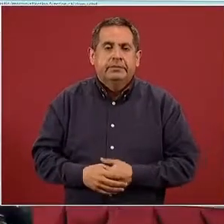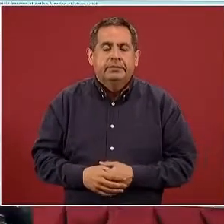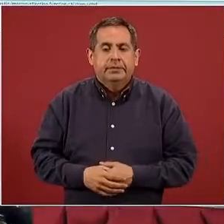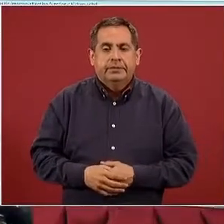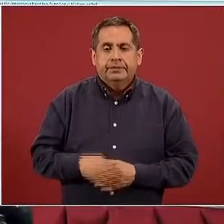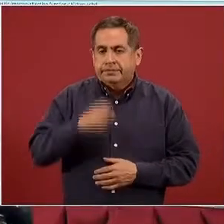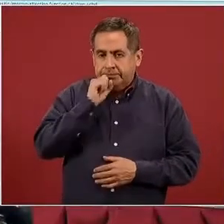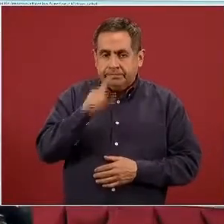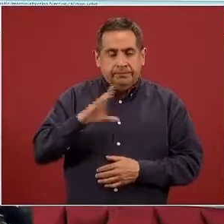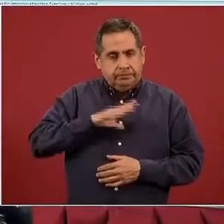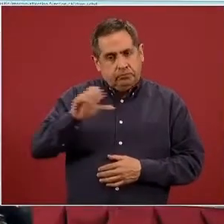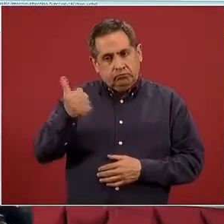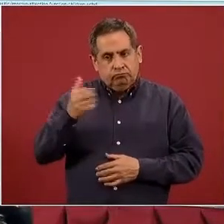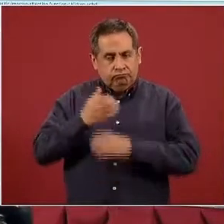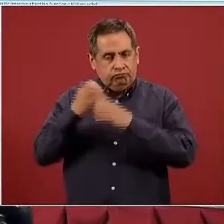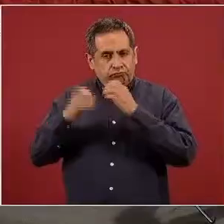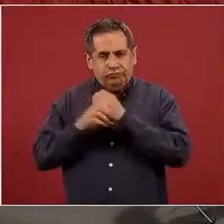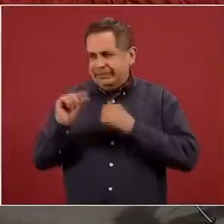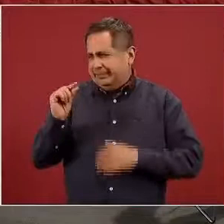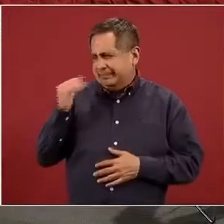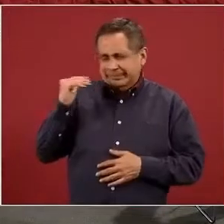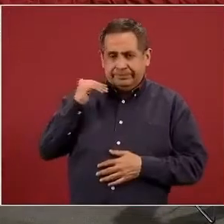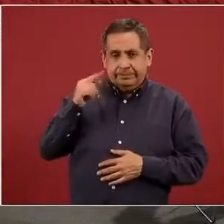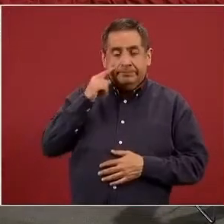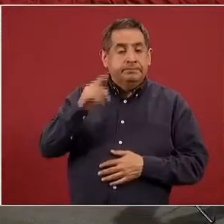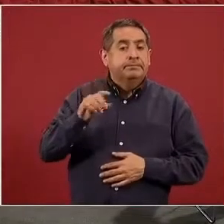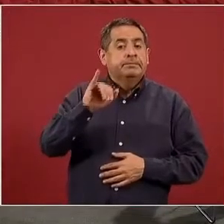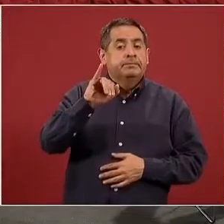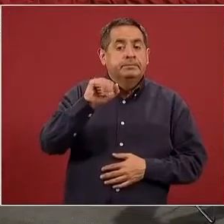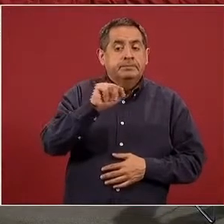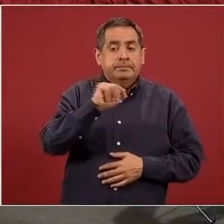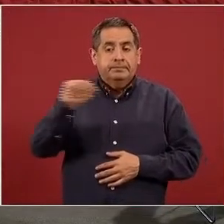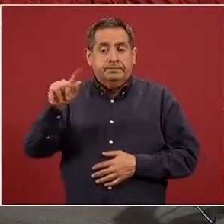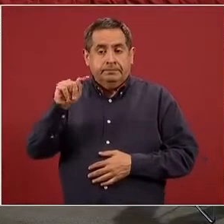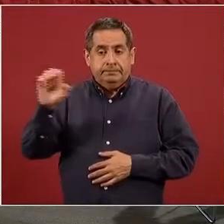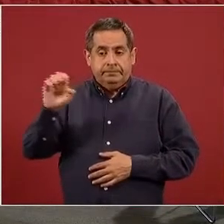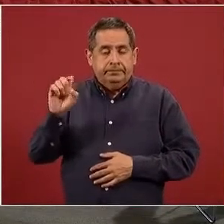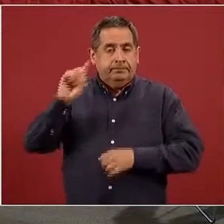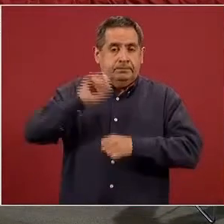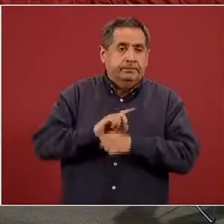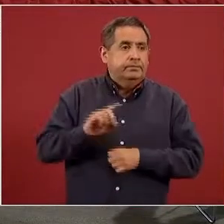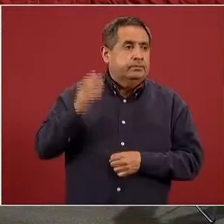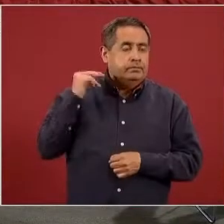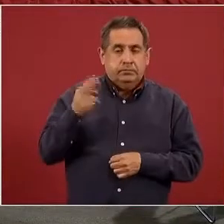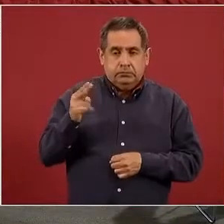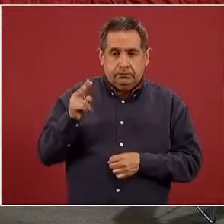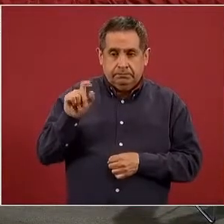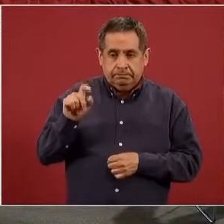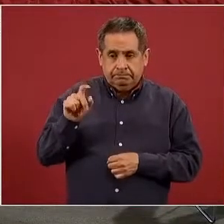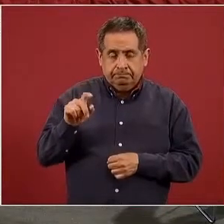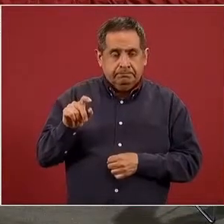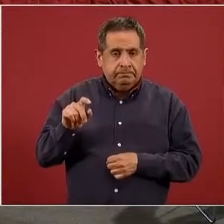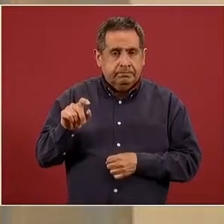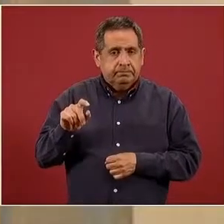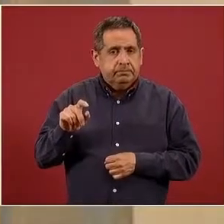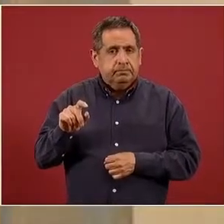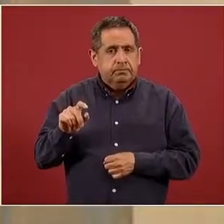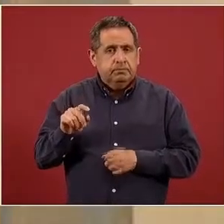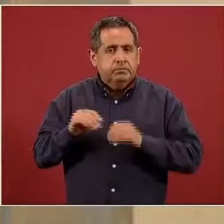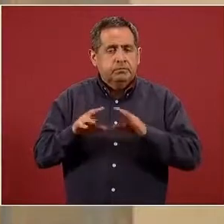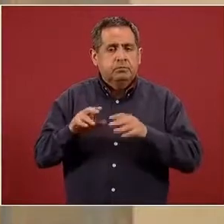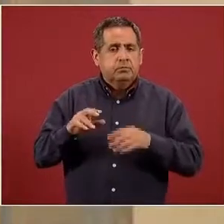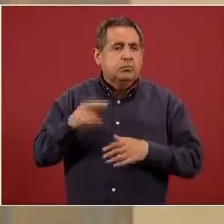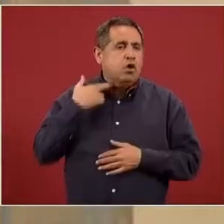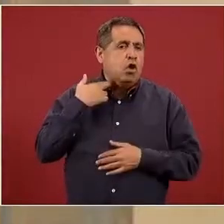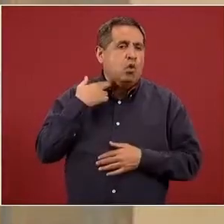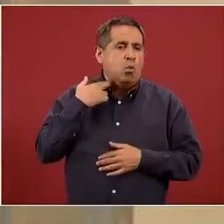también otra cosa bien padre que sucedió hace poco. El ISSSTE, ¿no? El 20 de noviembre, sacó un pequeño robot